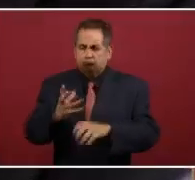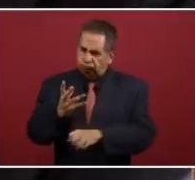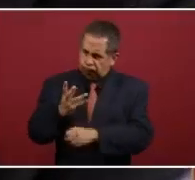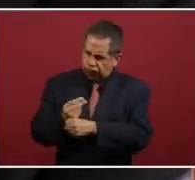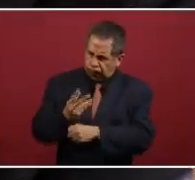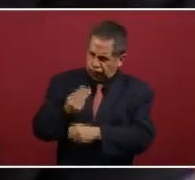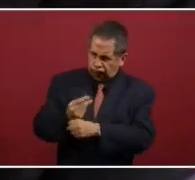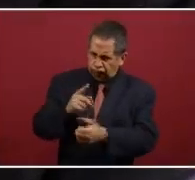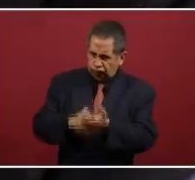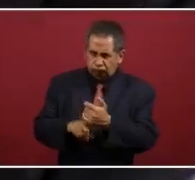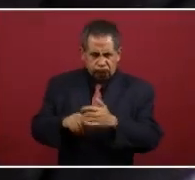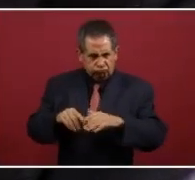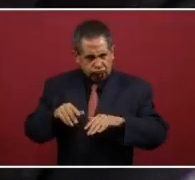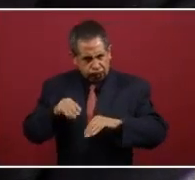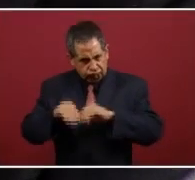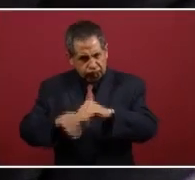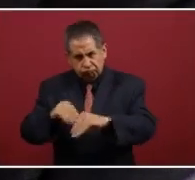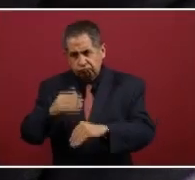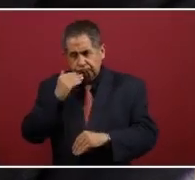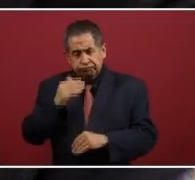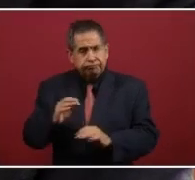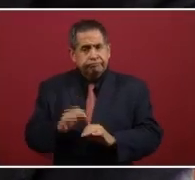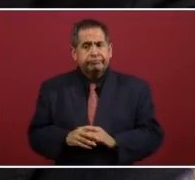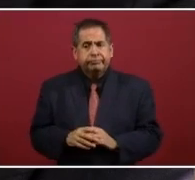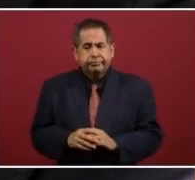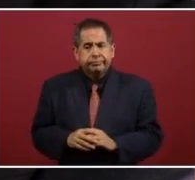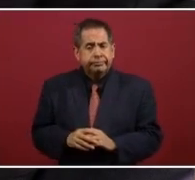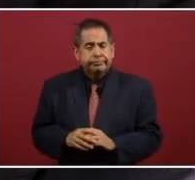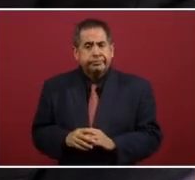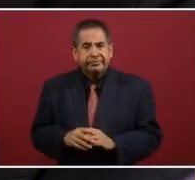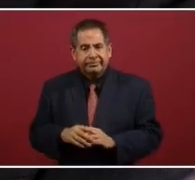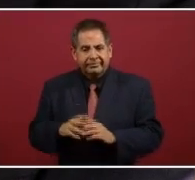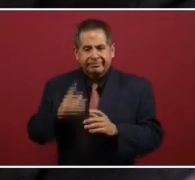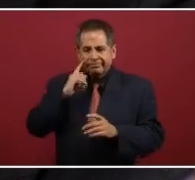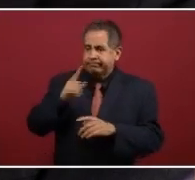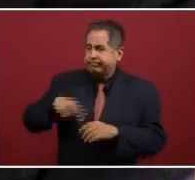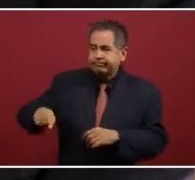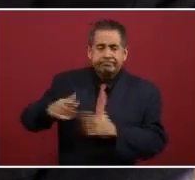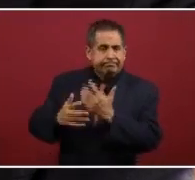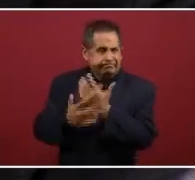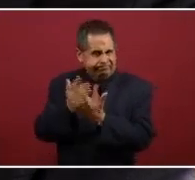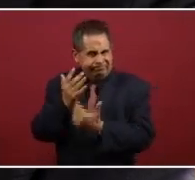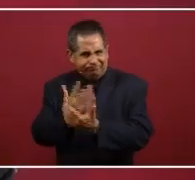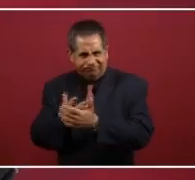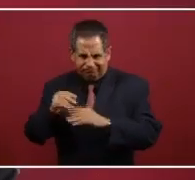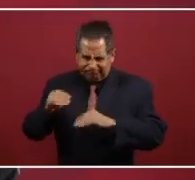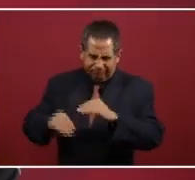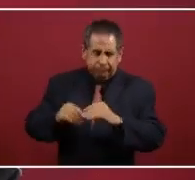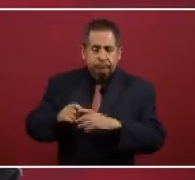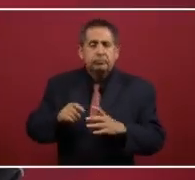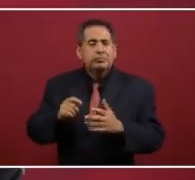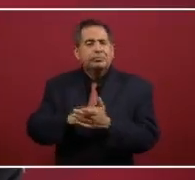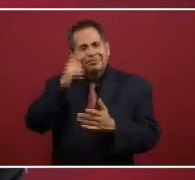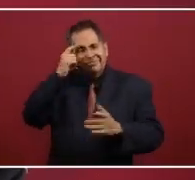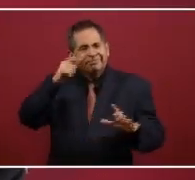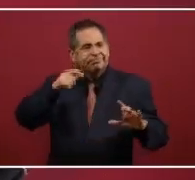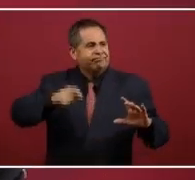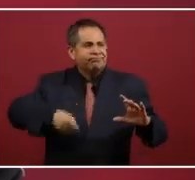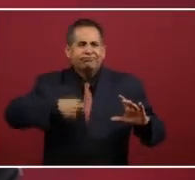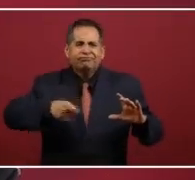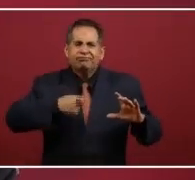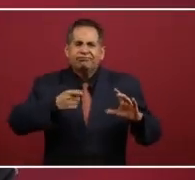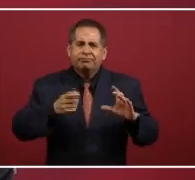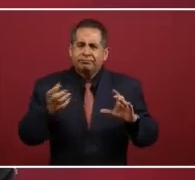que desplaza la mano de obra, sino con revolvedoras, con